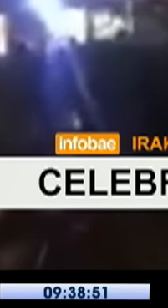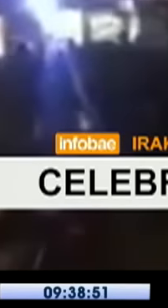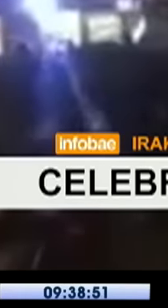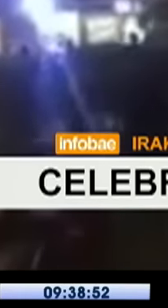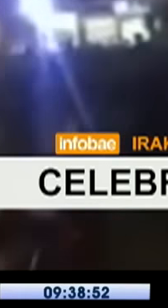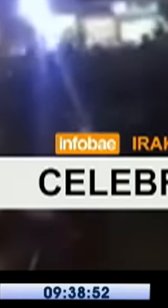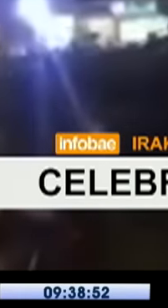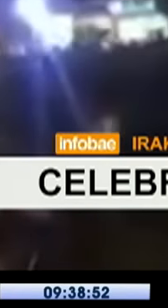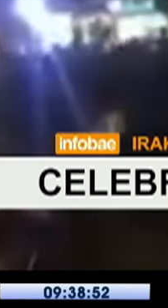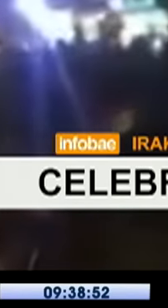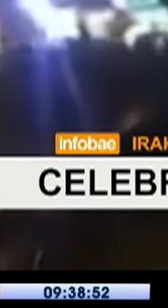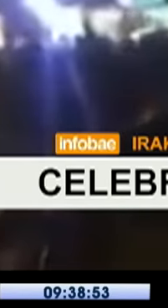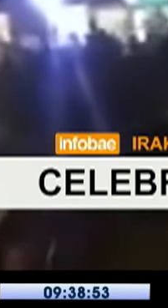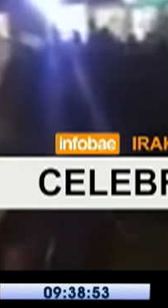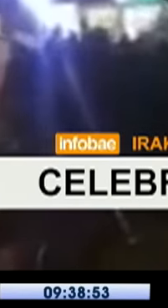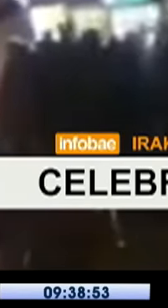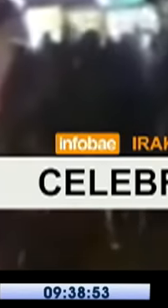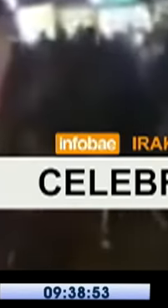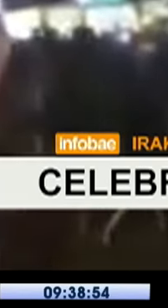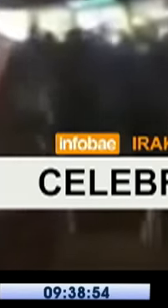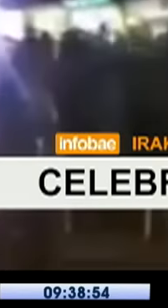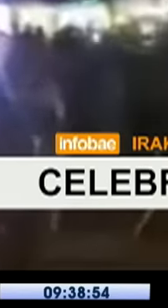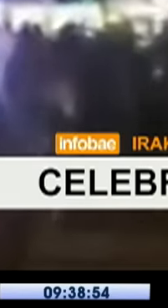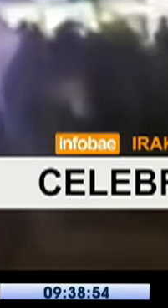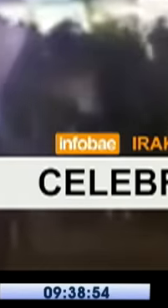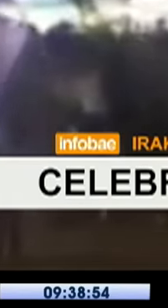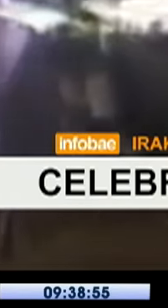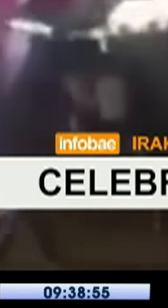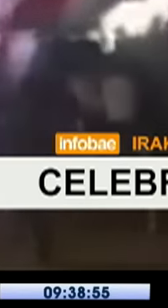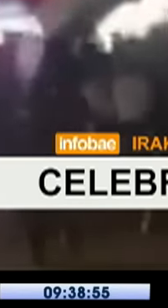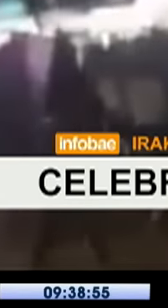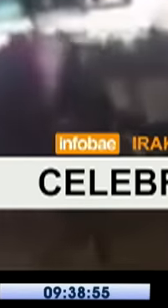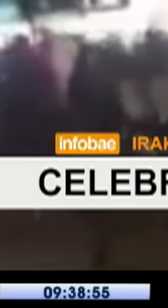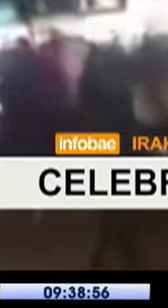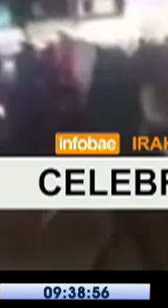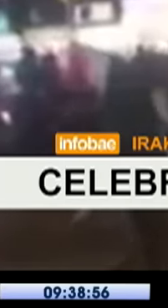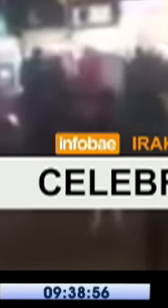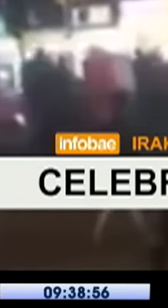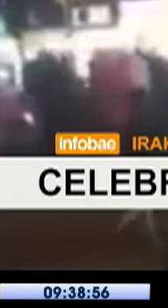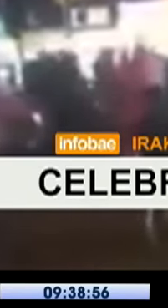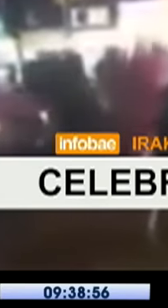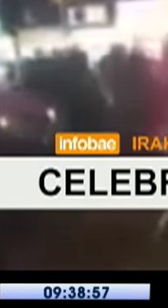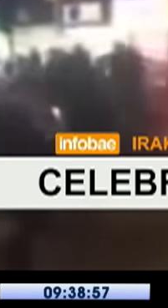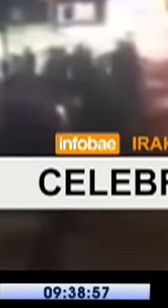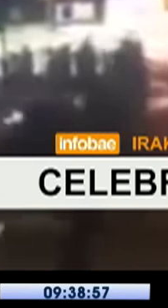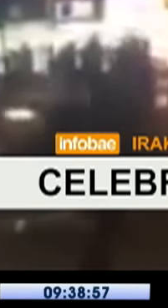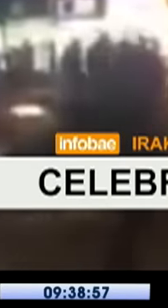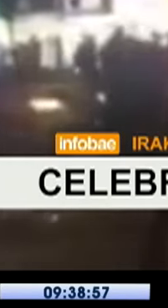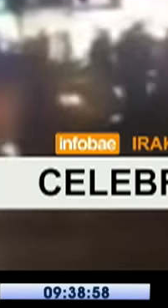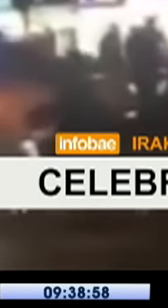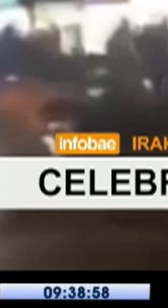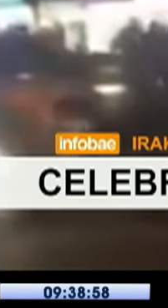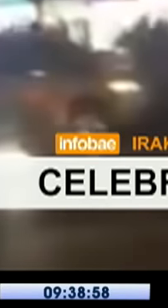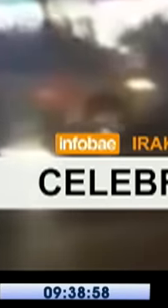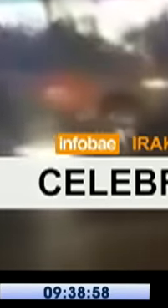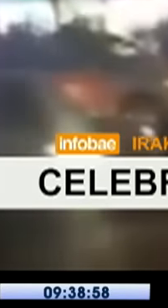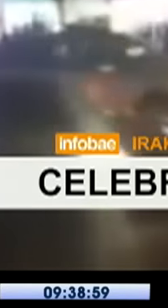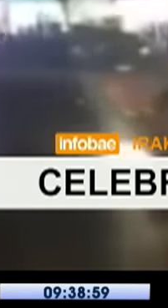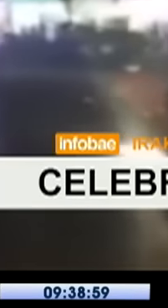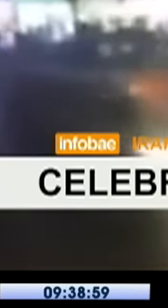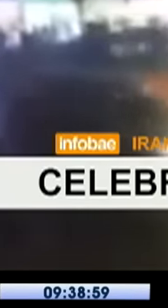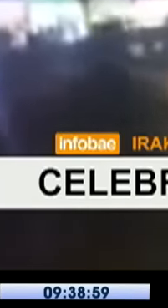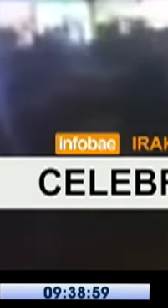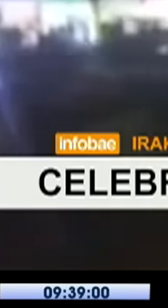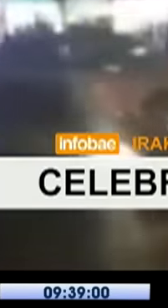Festejaron la liberación de Ramadi del control del Estado Islámico. Bagdad estuvo colmada por cientos de personas que salieron a celebrar la victoria del